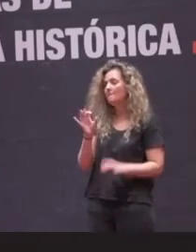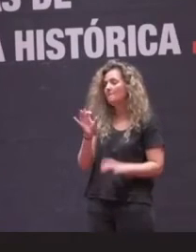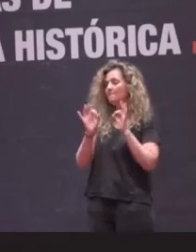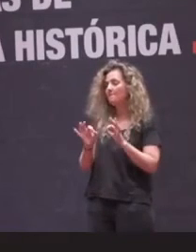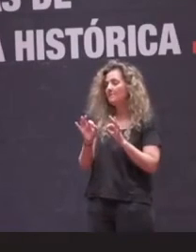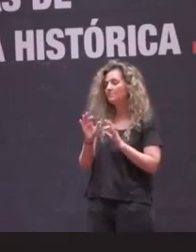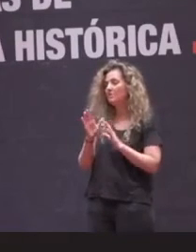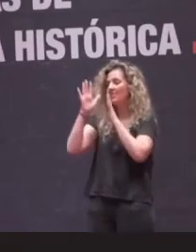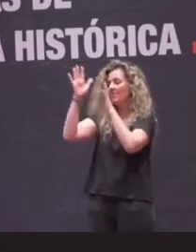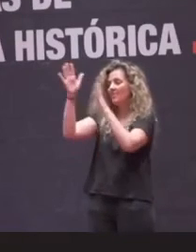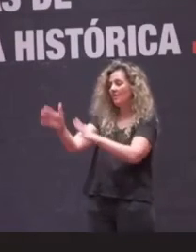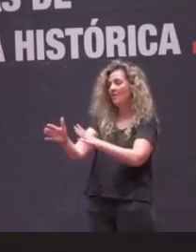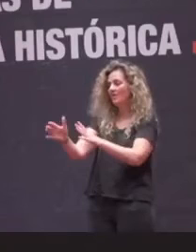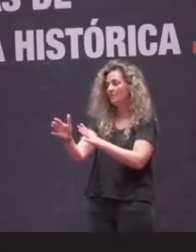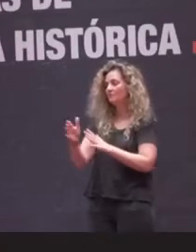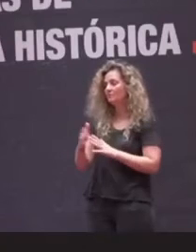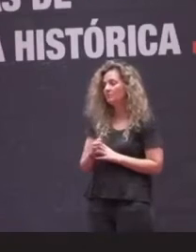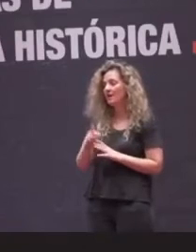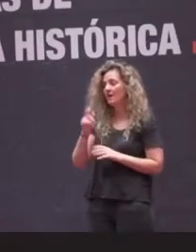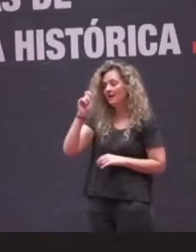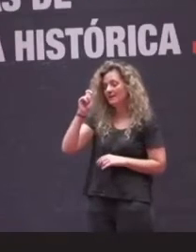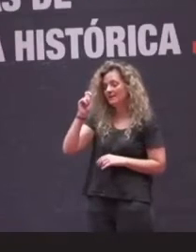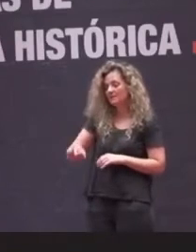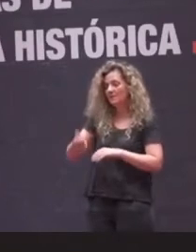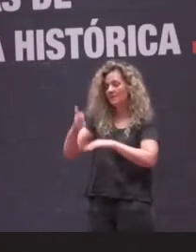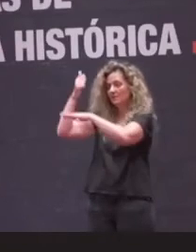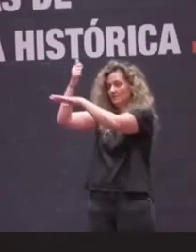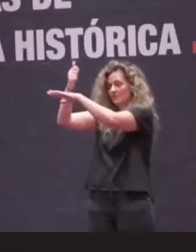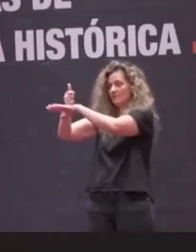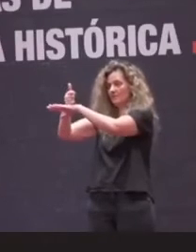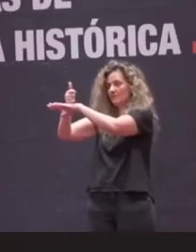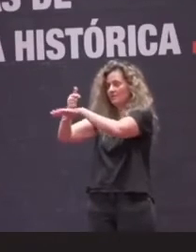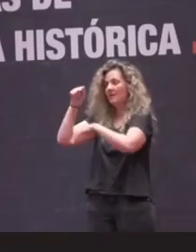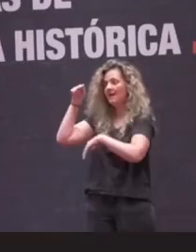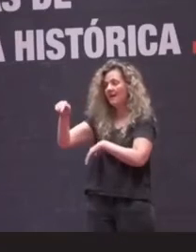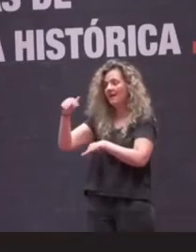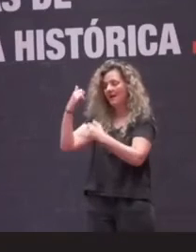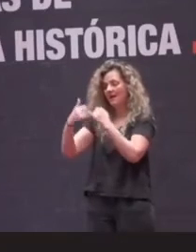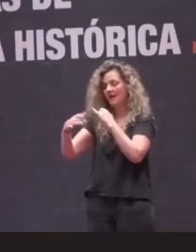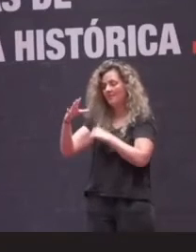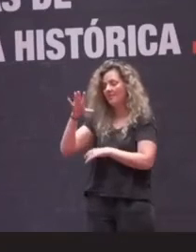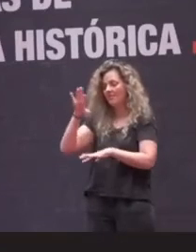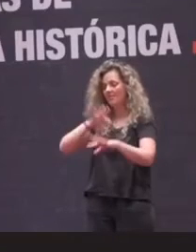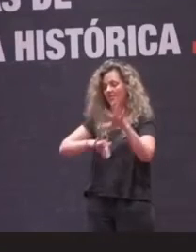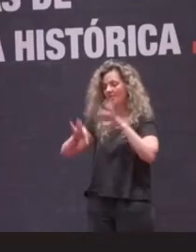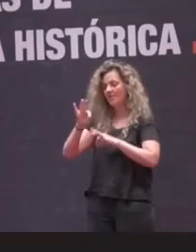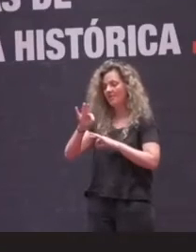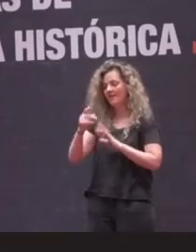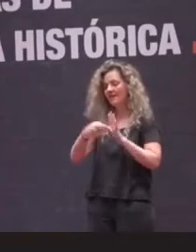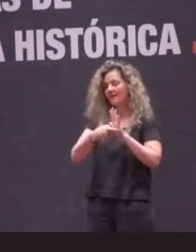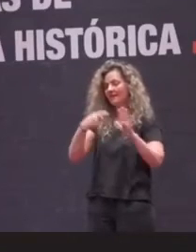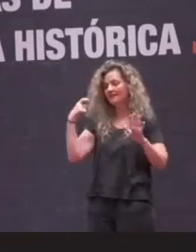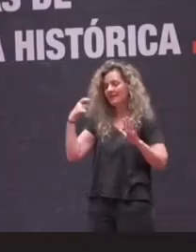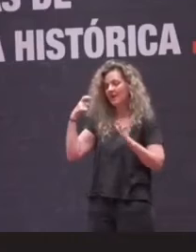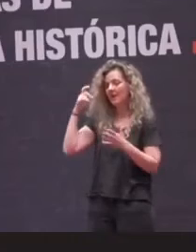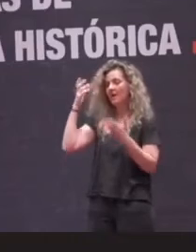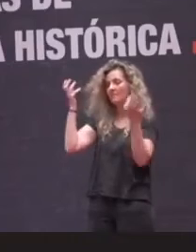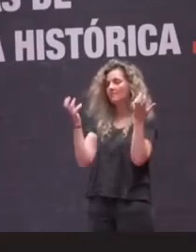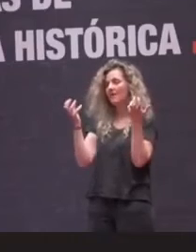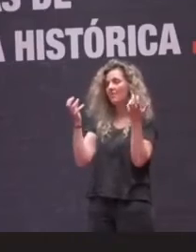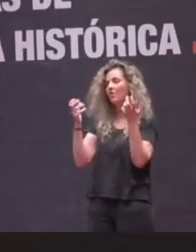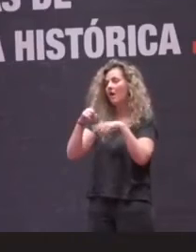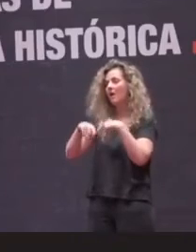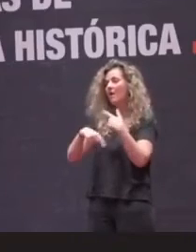10 anos. E o Tribunal Supremo será na tesitura de ser el o que decida quitarlle o paso á familia.